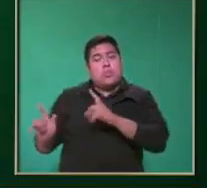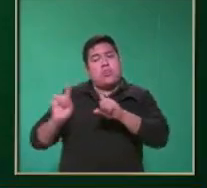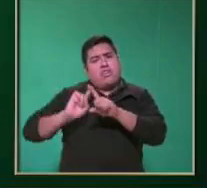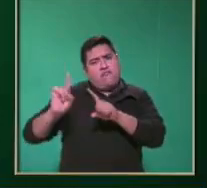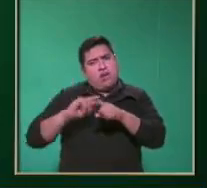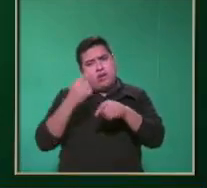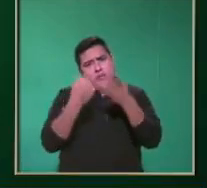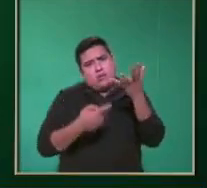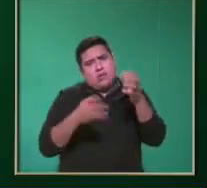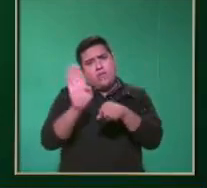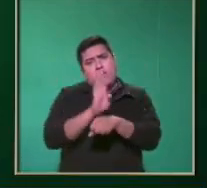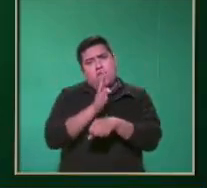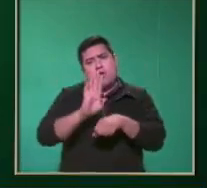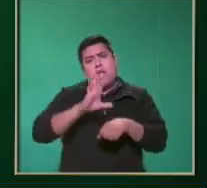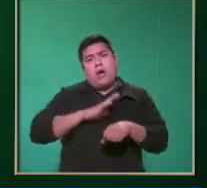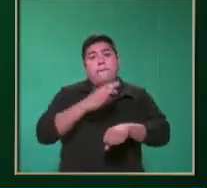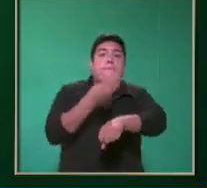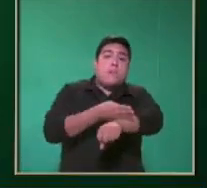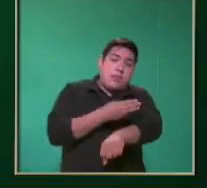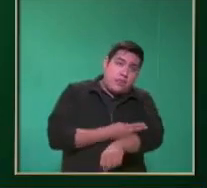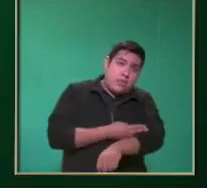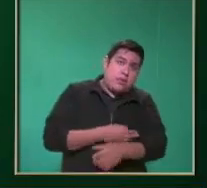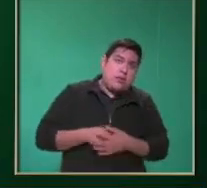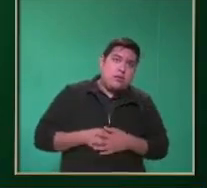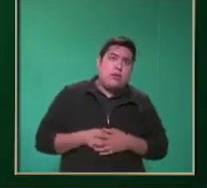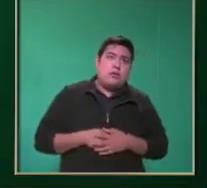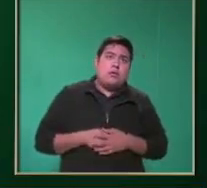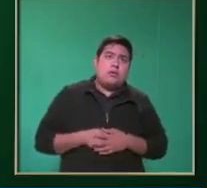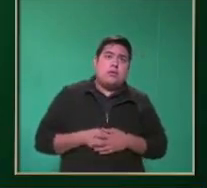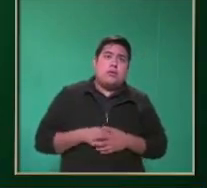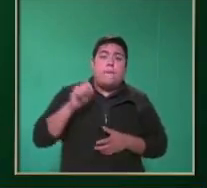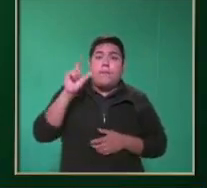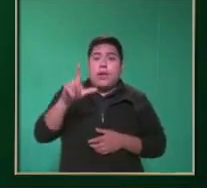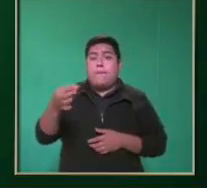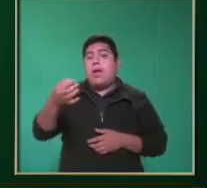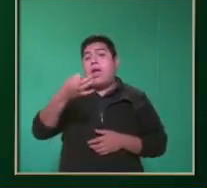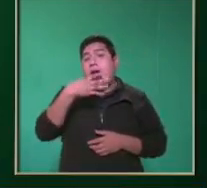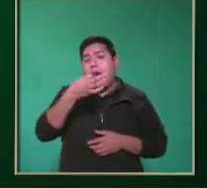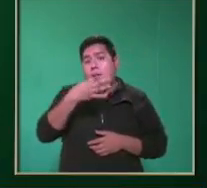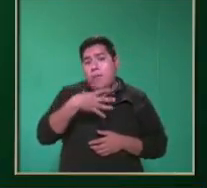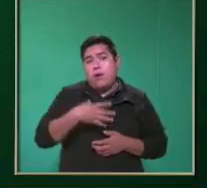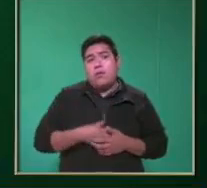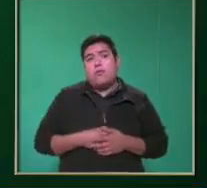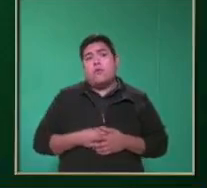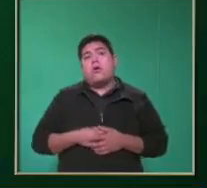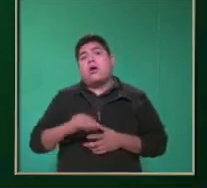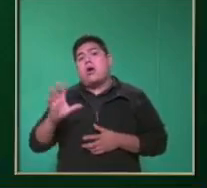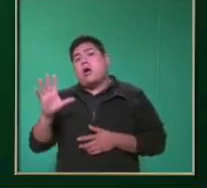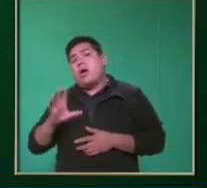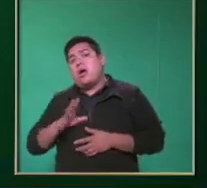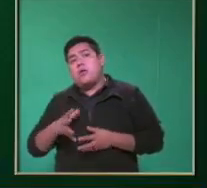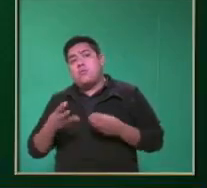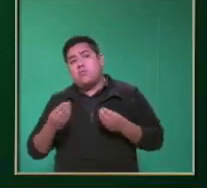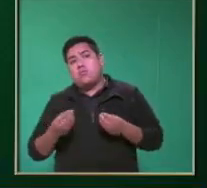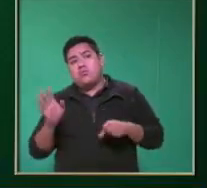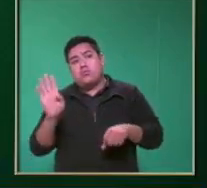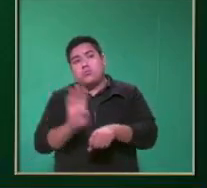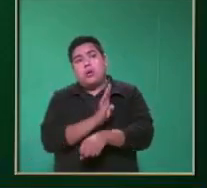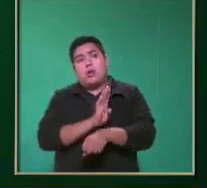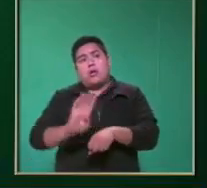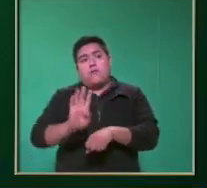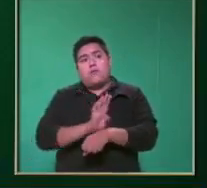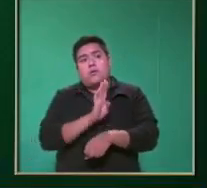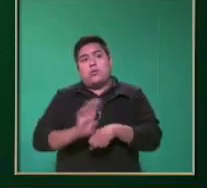aspectos, aparte nos ofrecen la madera, plantas medicinales, hay una cantidad enorme de beneficios